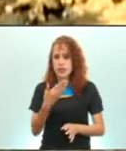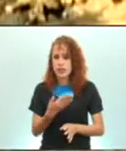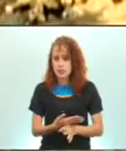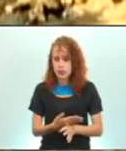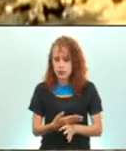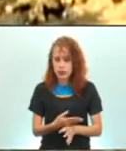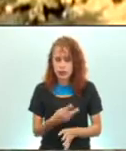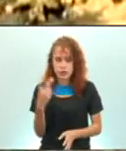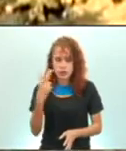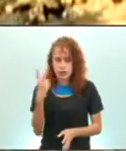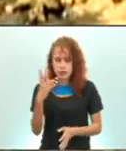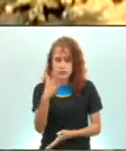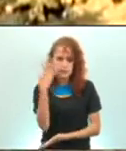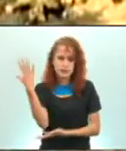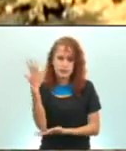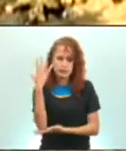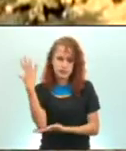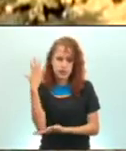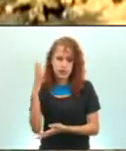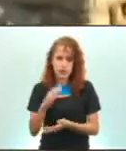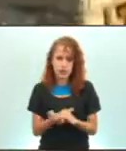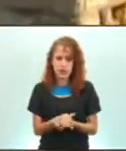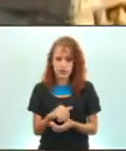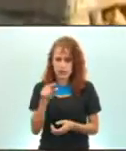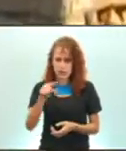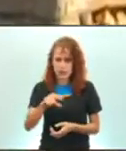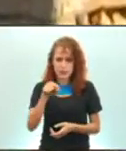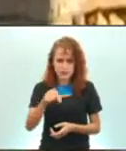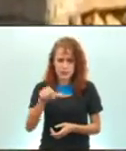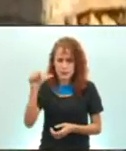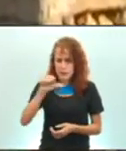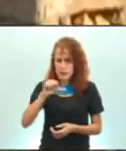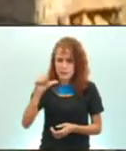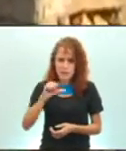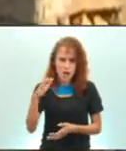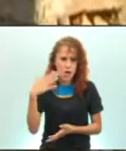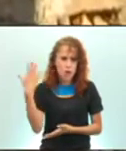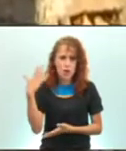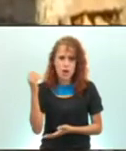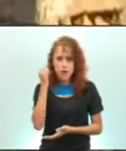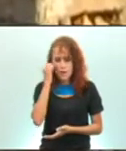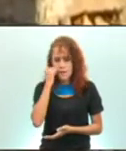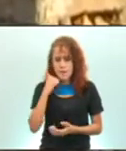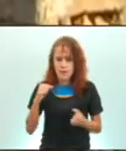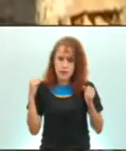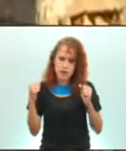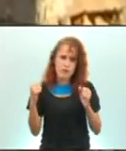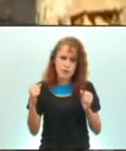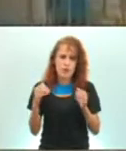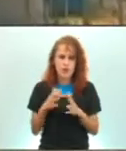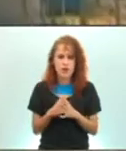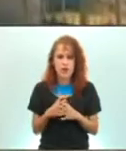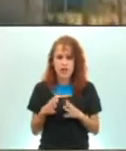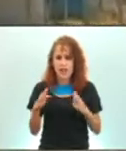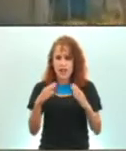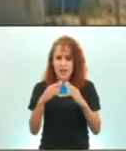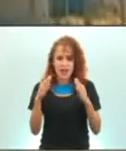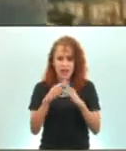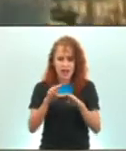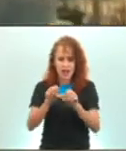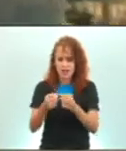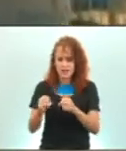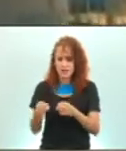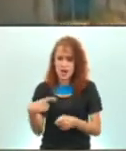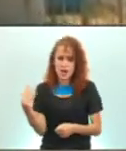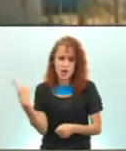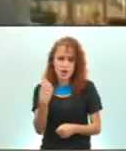Después de estos 2 últimos ciclones, ha sido devastador la situación de los huracanes, ha sido mucho más agresiva y nos han destruido la